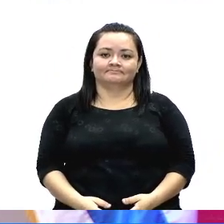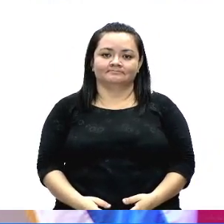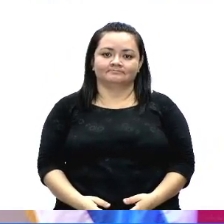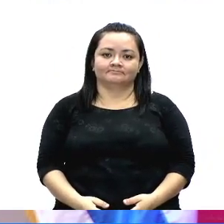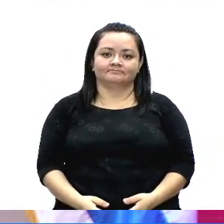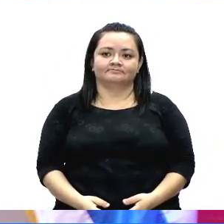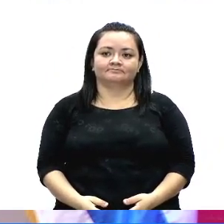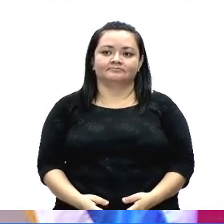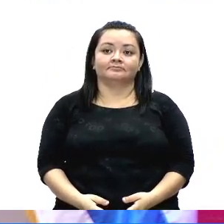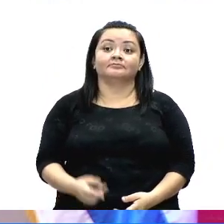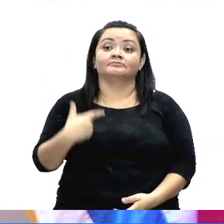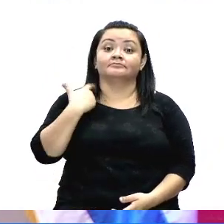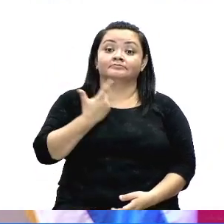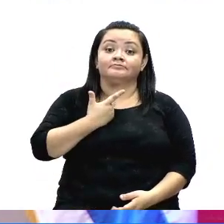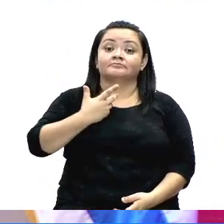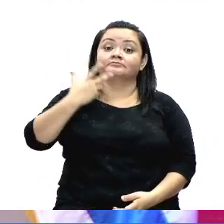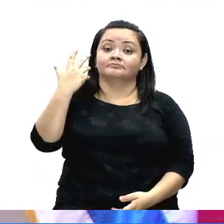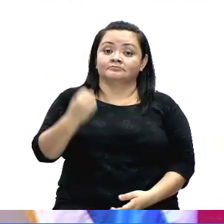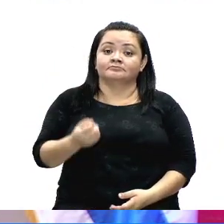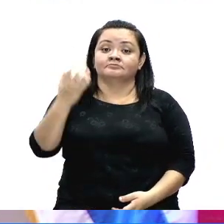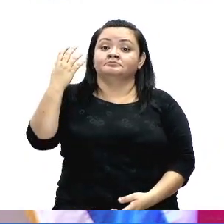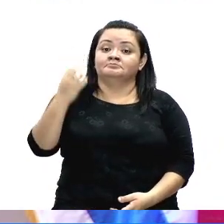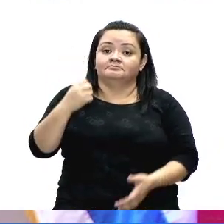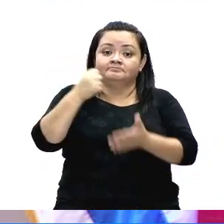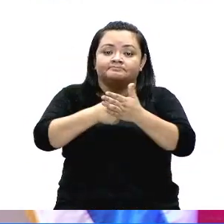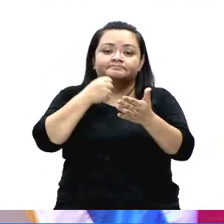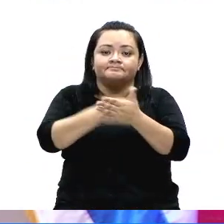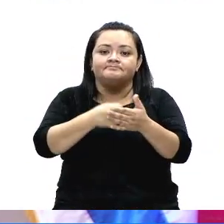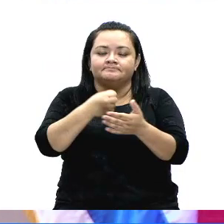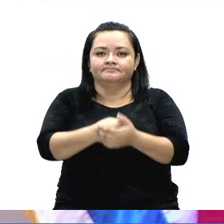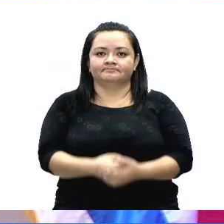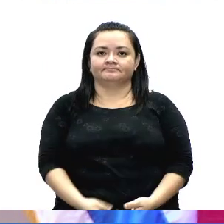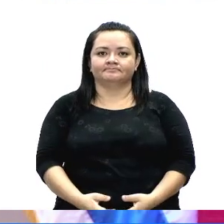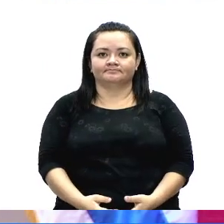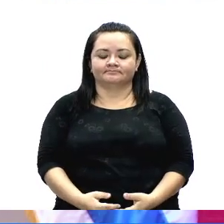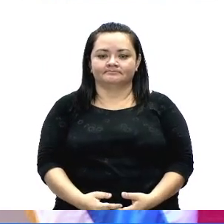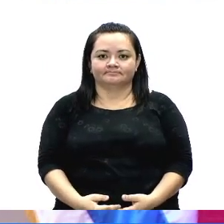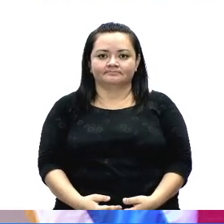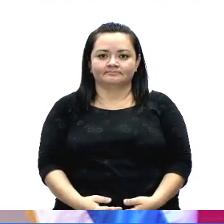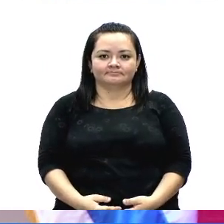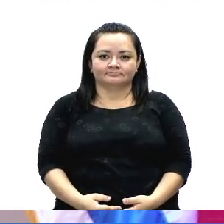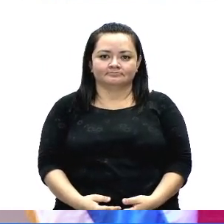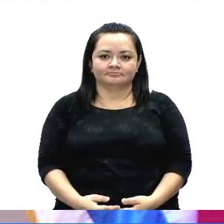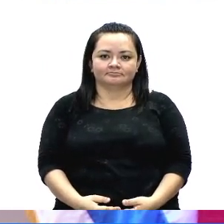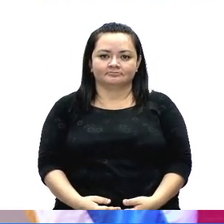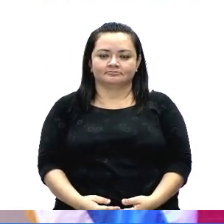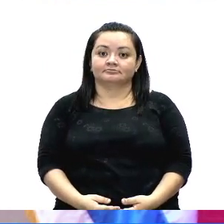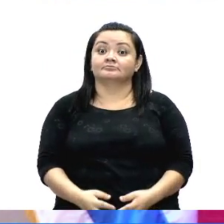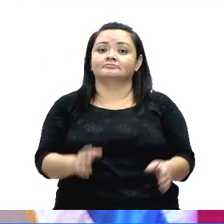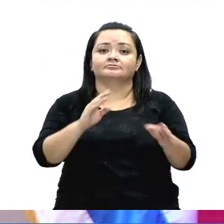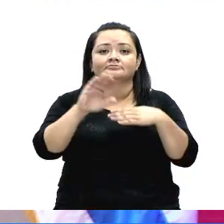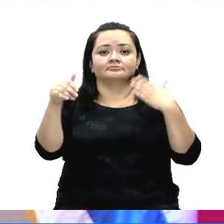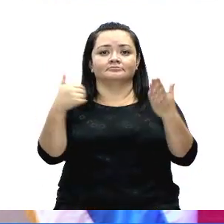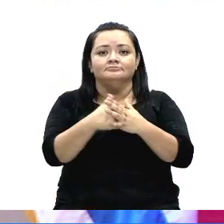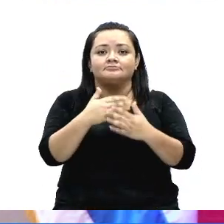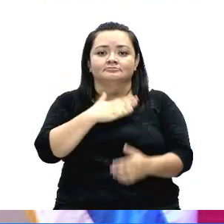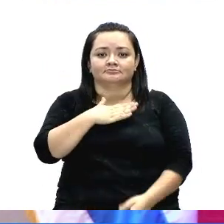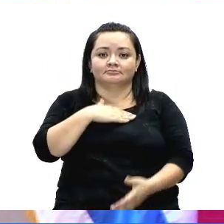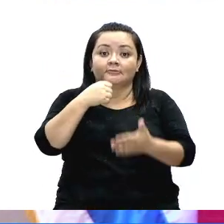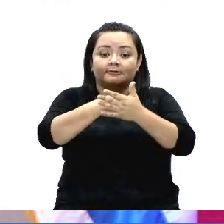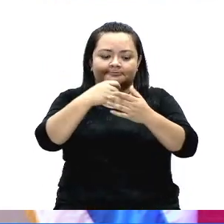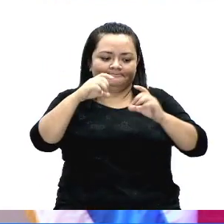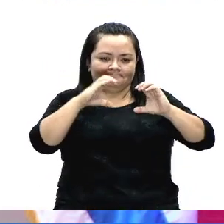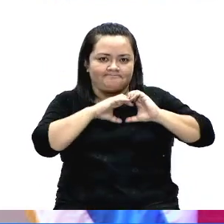con las cuales luchamos todos los días porque todos tenemos luchas